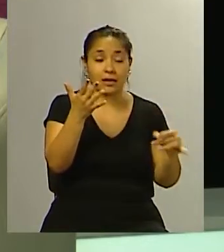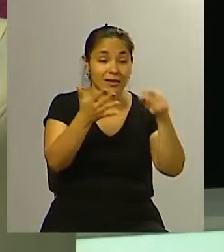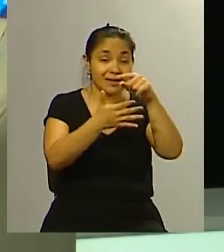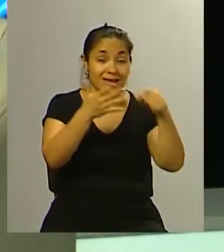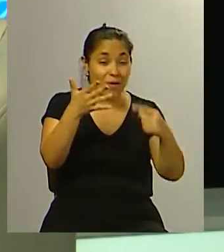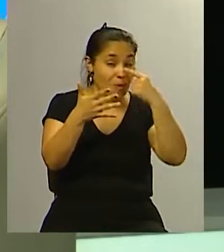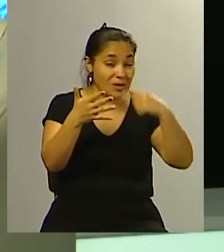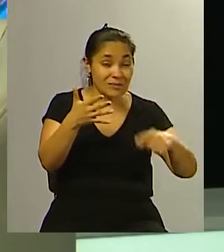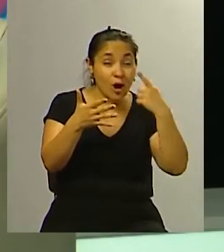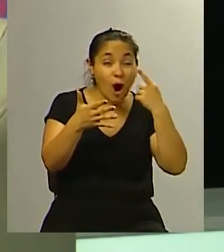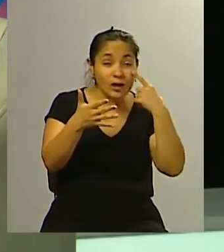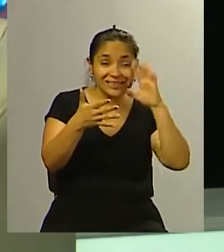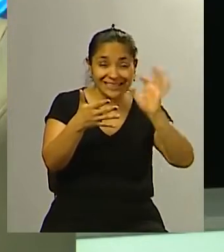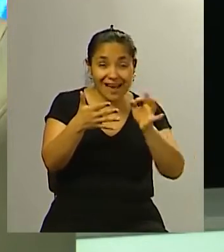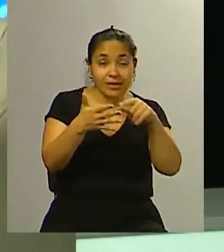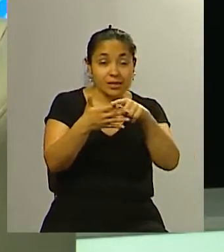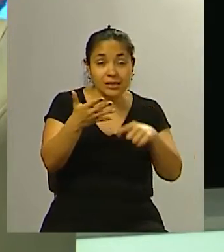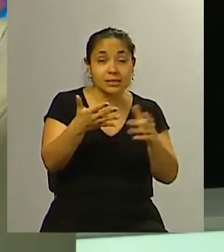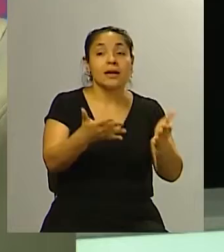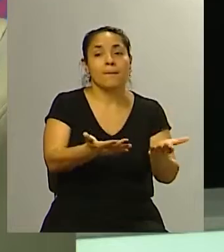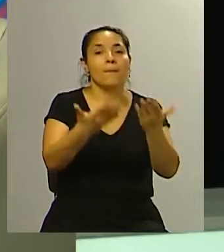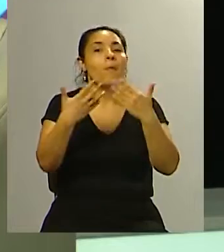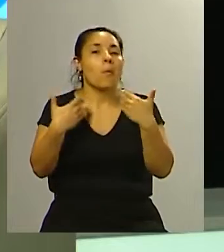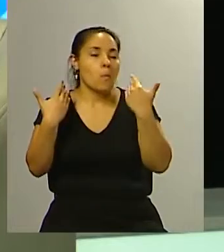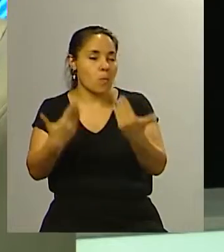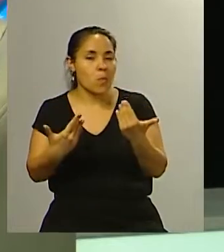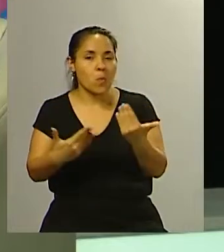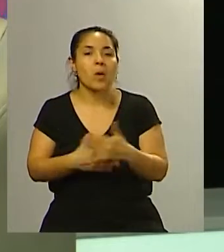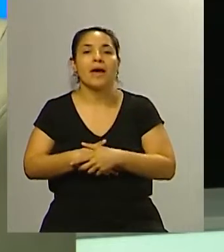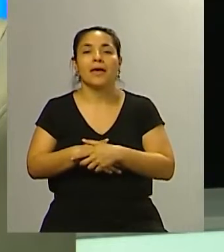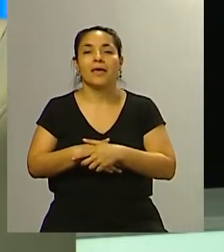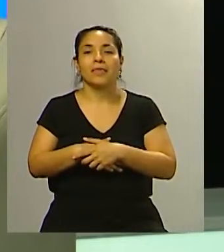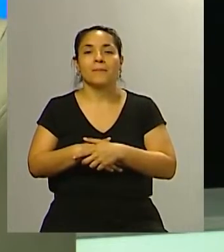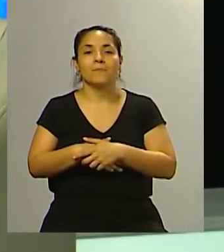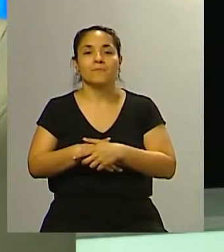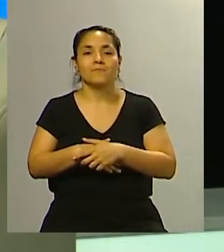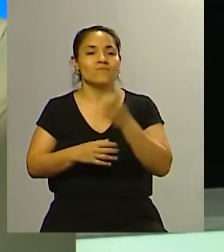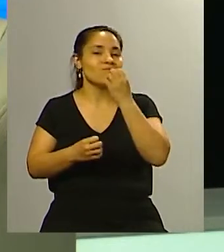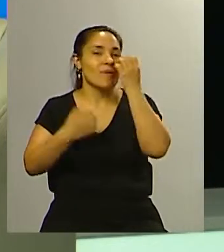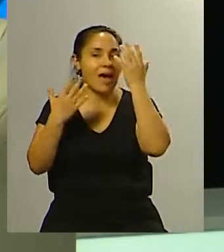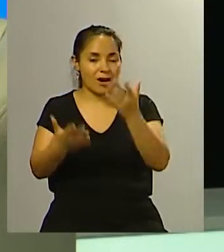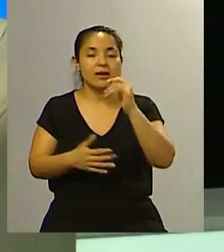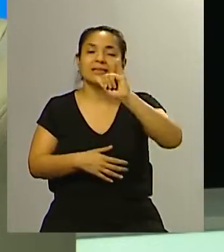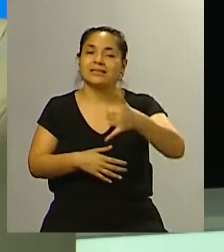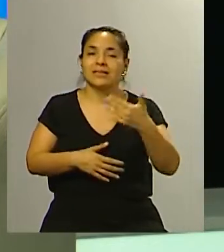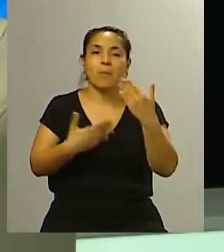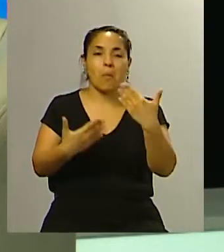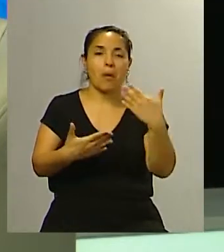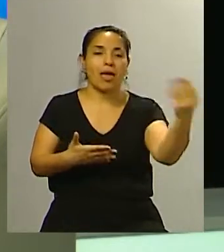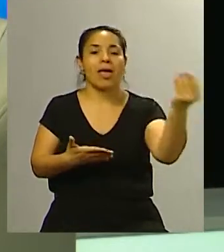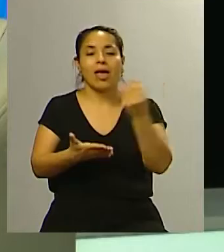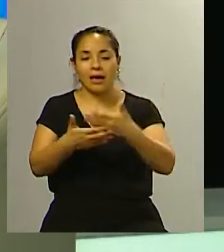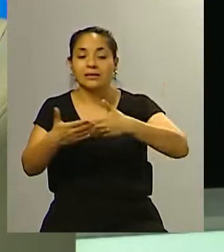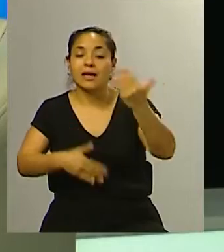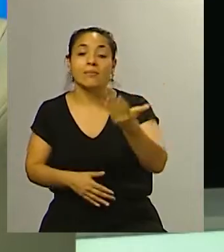los criterios, es como que ya un poco estamos mejor predispuestos para que se lleve a cabo